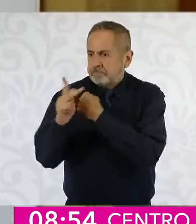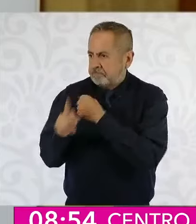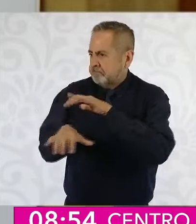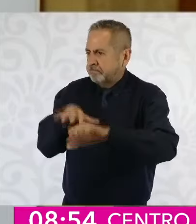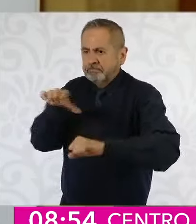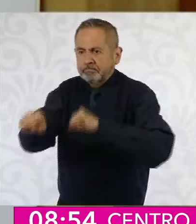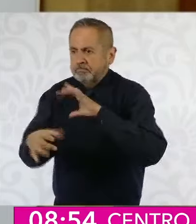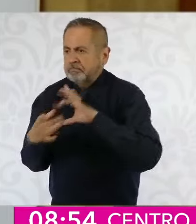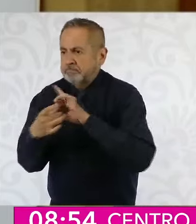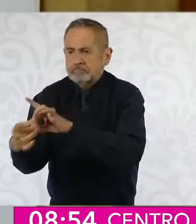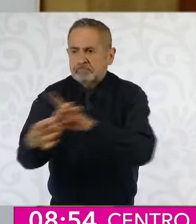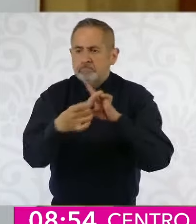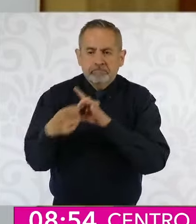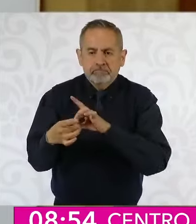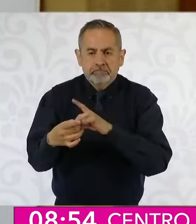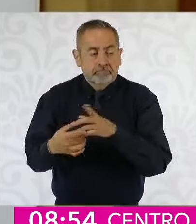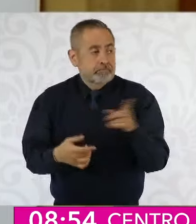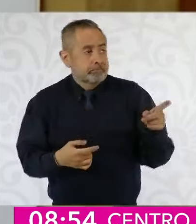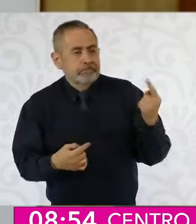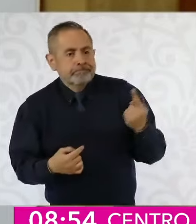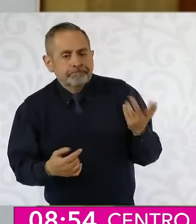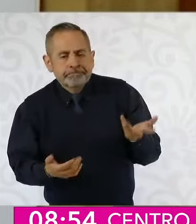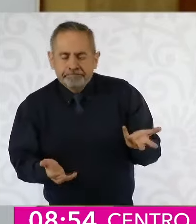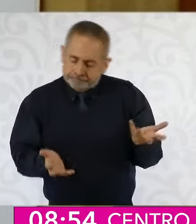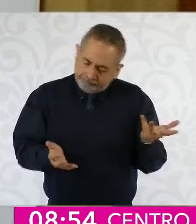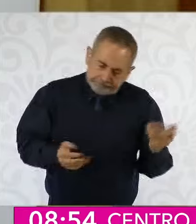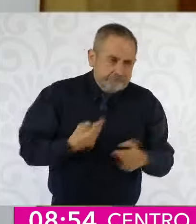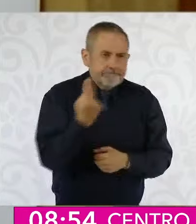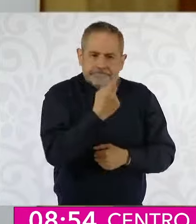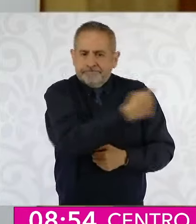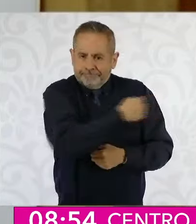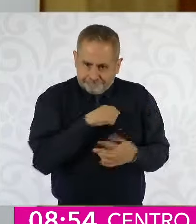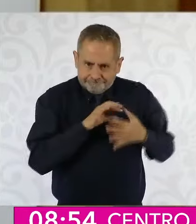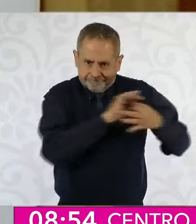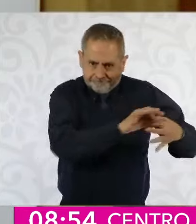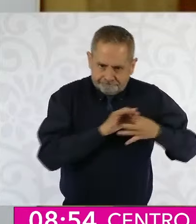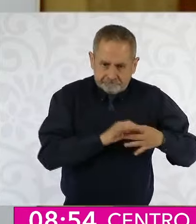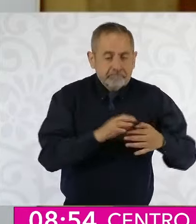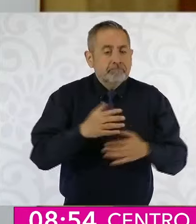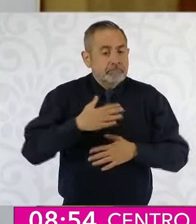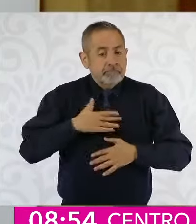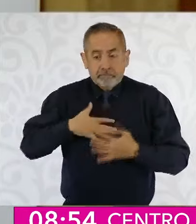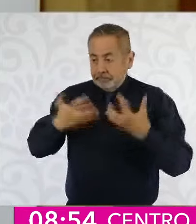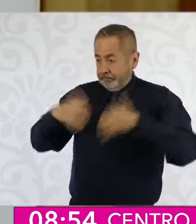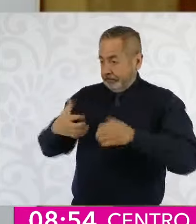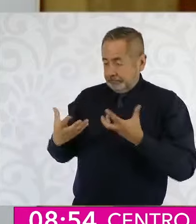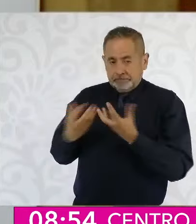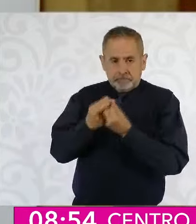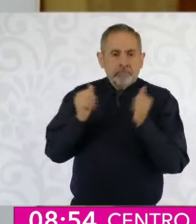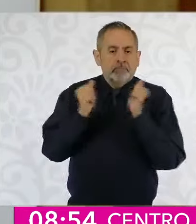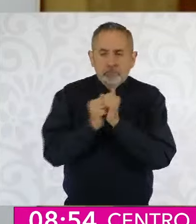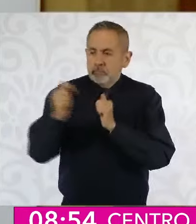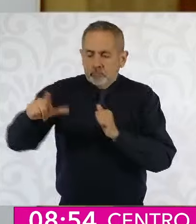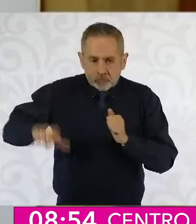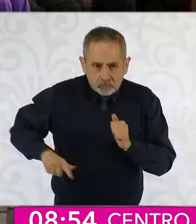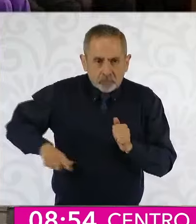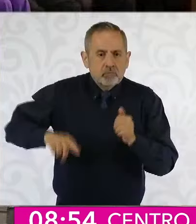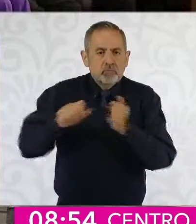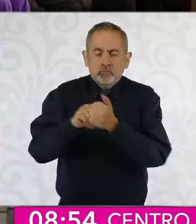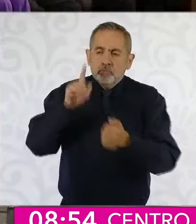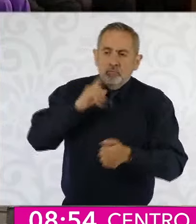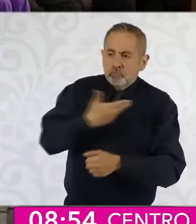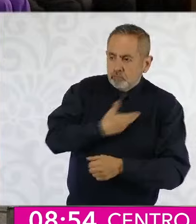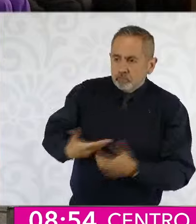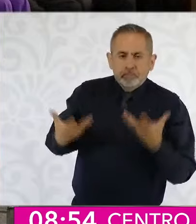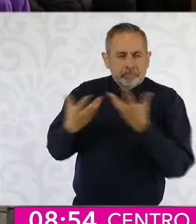tiene. Entonces, aquí lo que necesitamos y lo que estamos trabajando desde el sector empresarial, junto con el gobierno y la presidenta